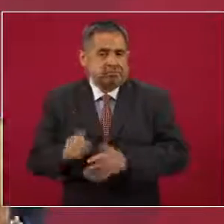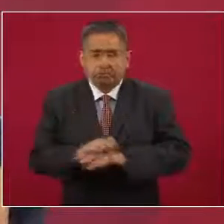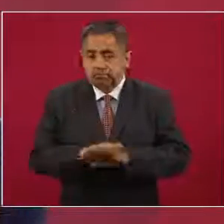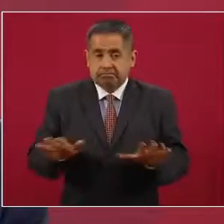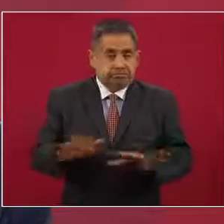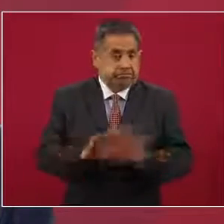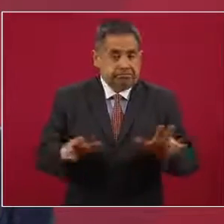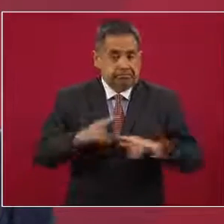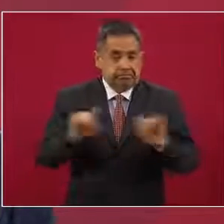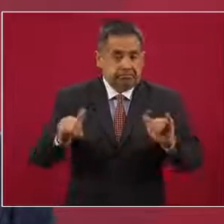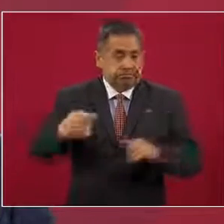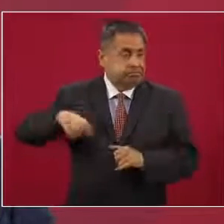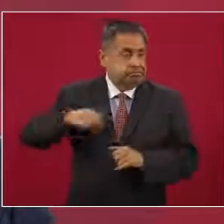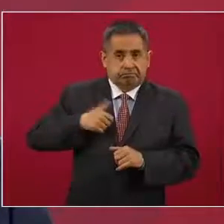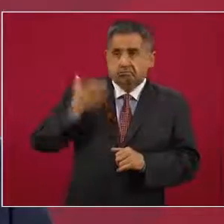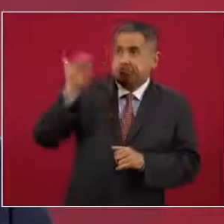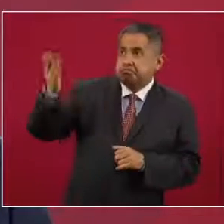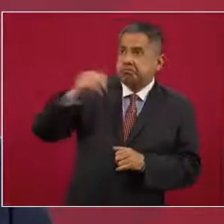sin aumento de impuestos,